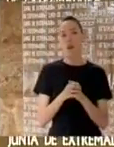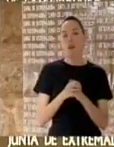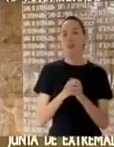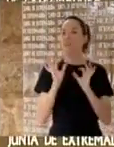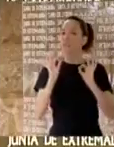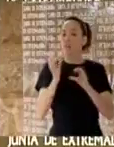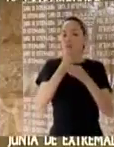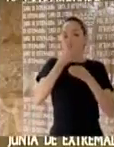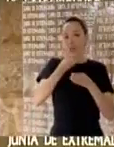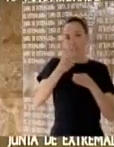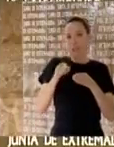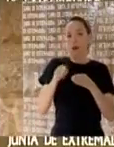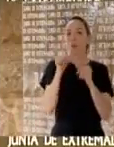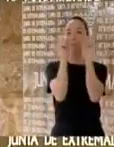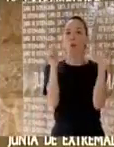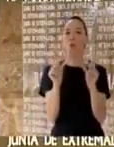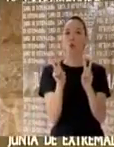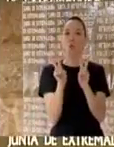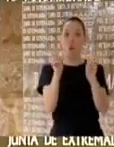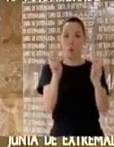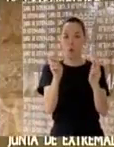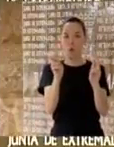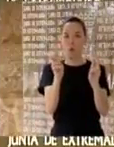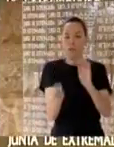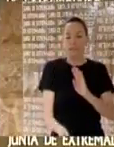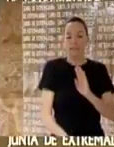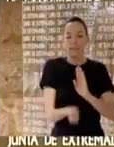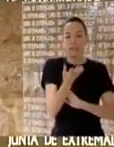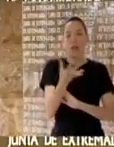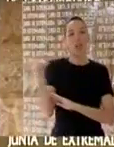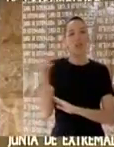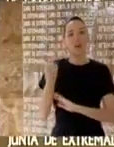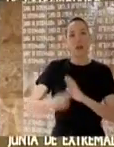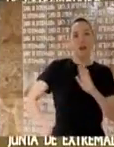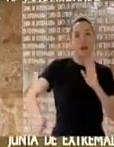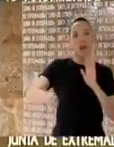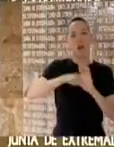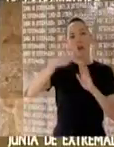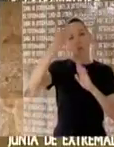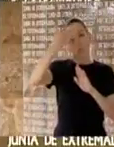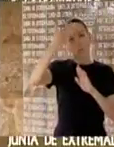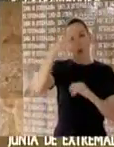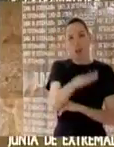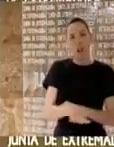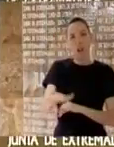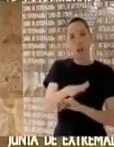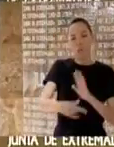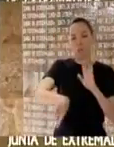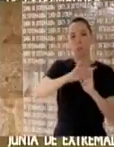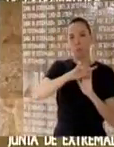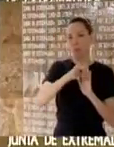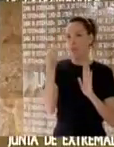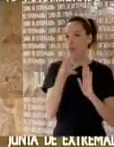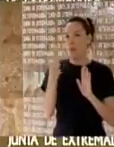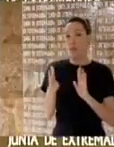modelo de financiación autonómica incorpore un indicador como es el del paro estructural. Creo que uno de los debates que